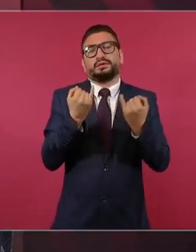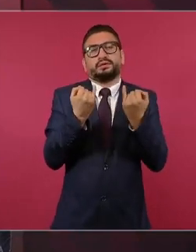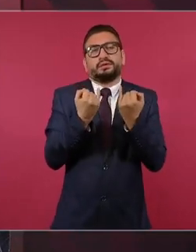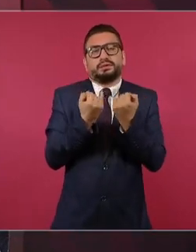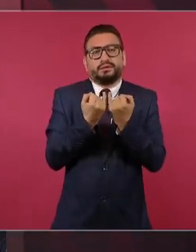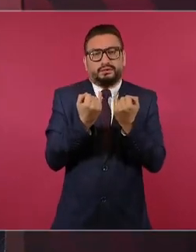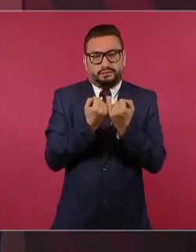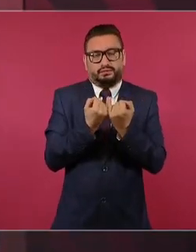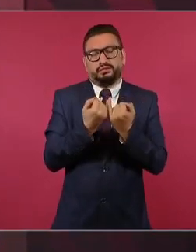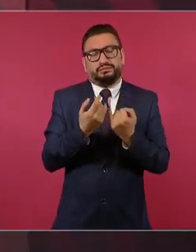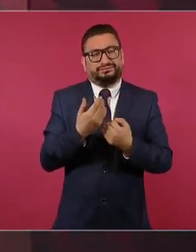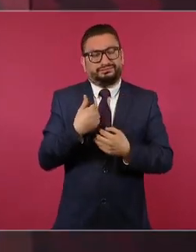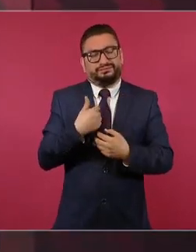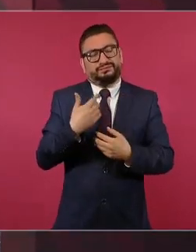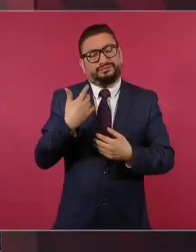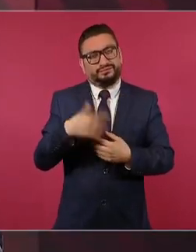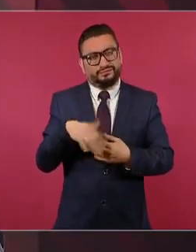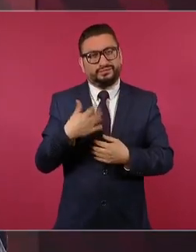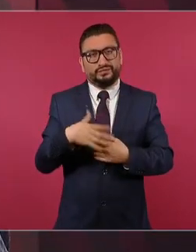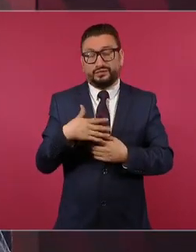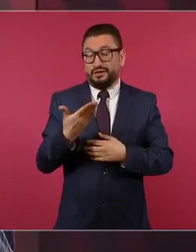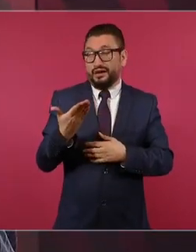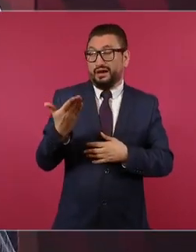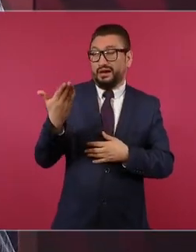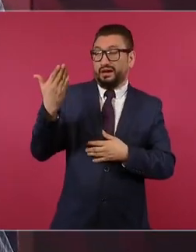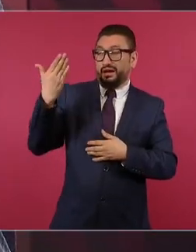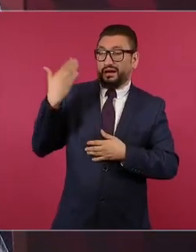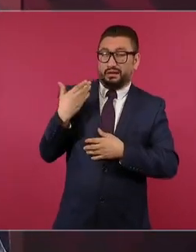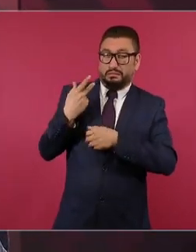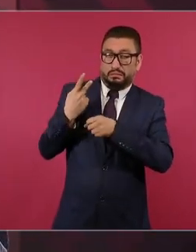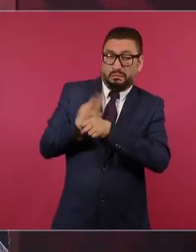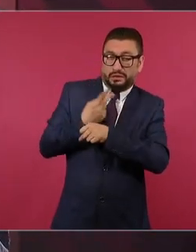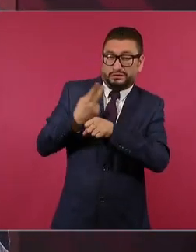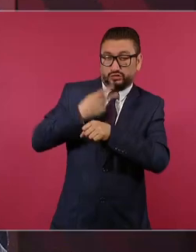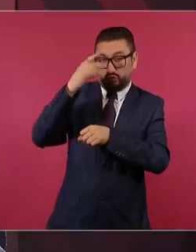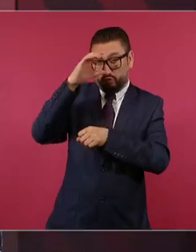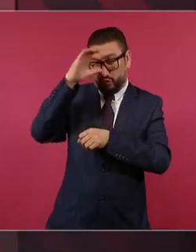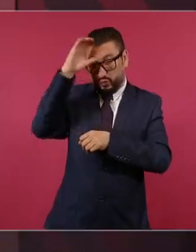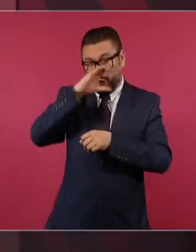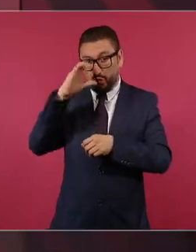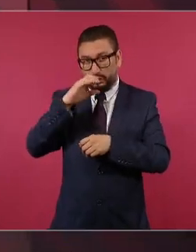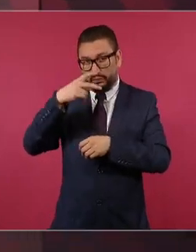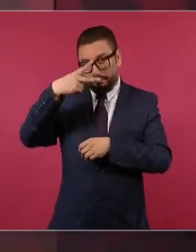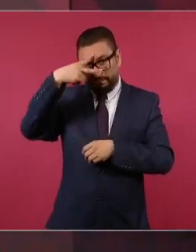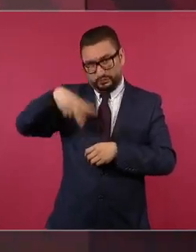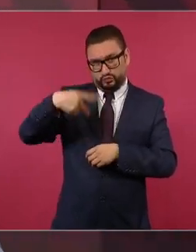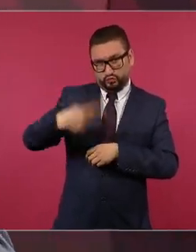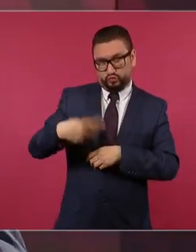es tan fuerte el pasado cultural de México